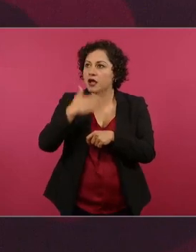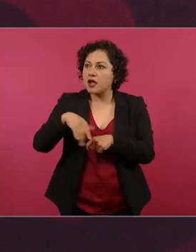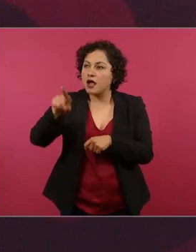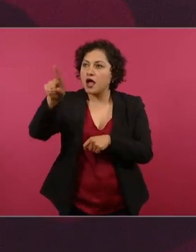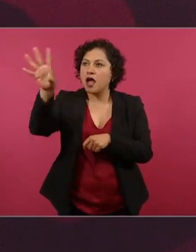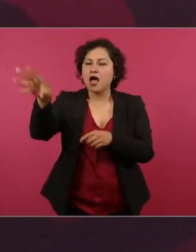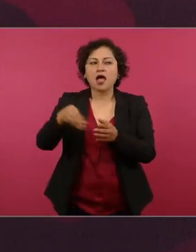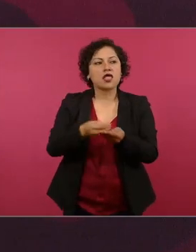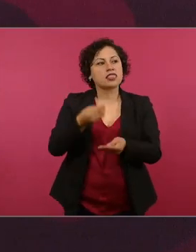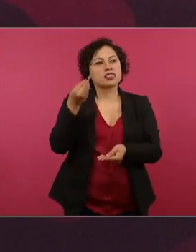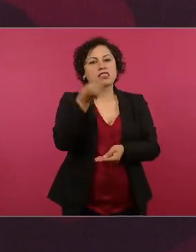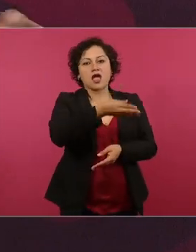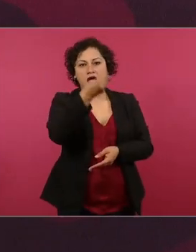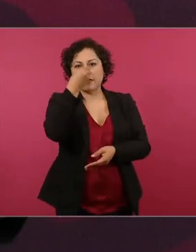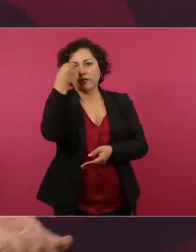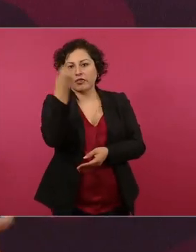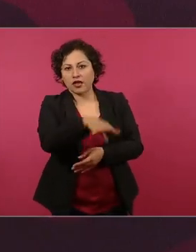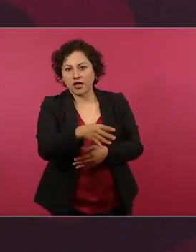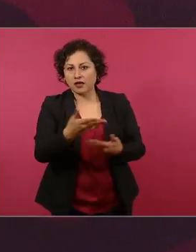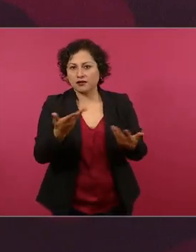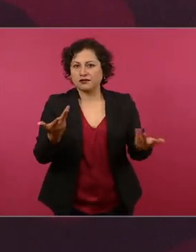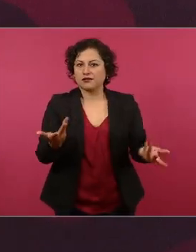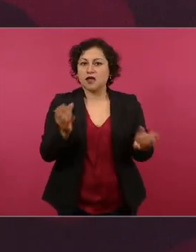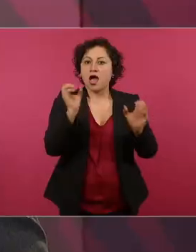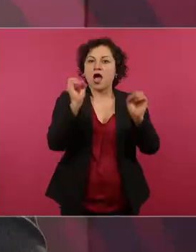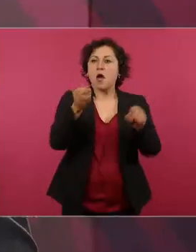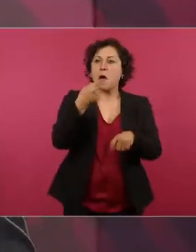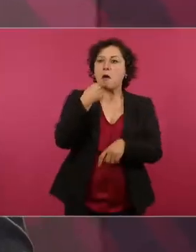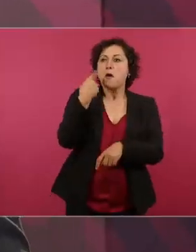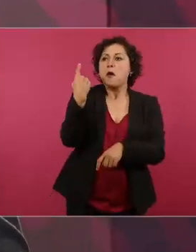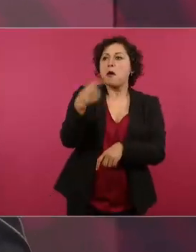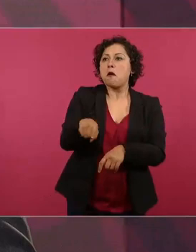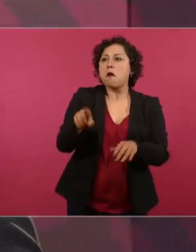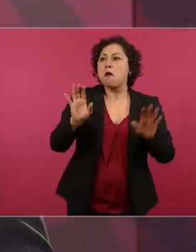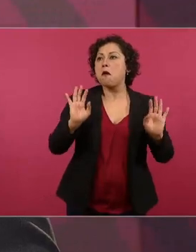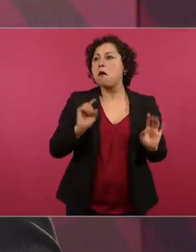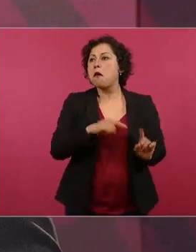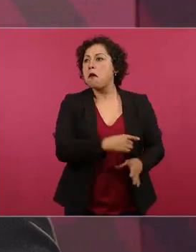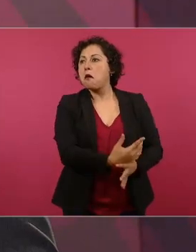o denunciando sin pruebas y tantas cosas, ¿no?